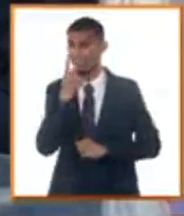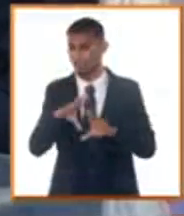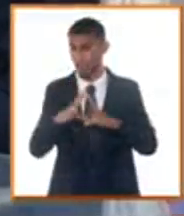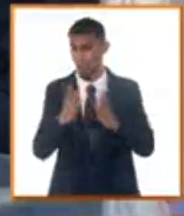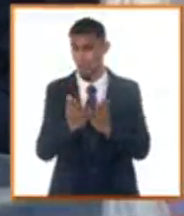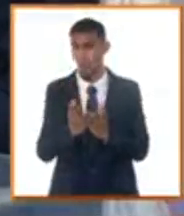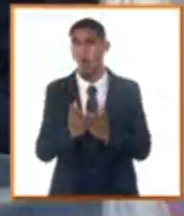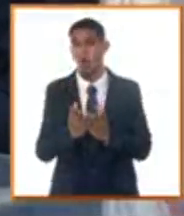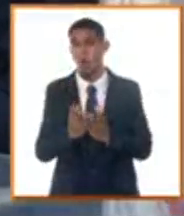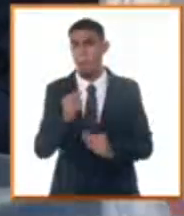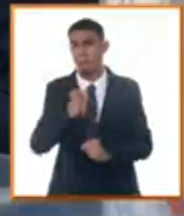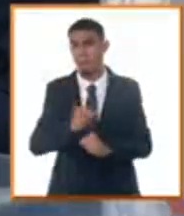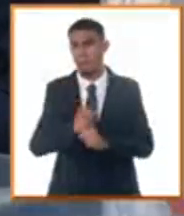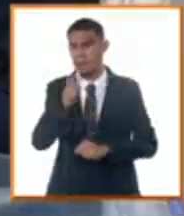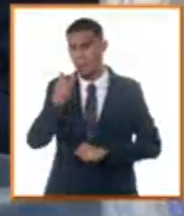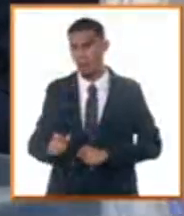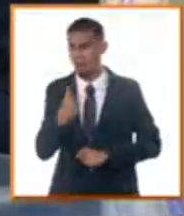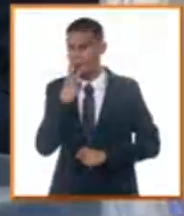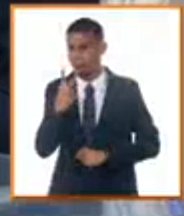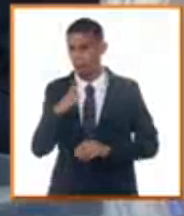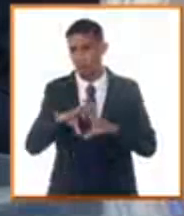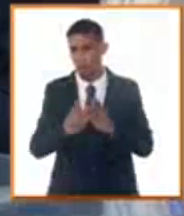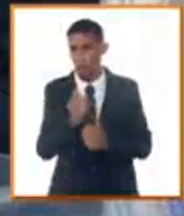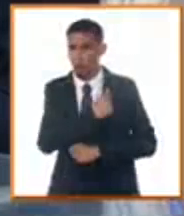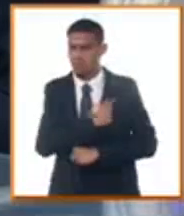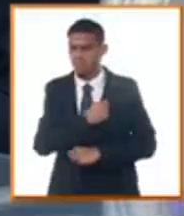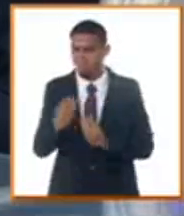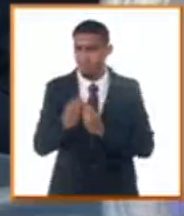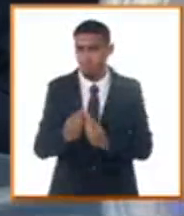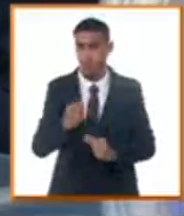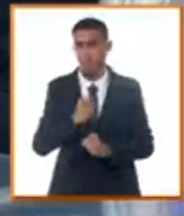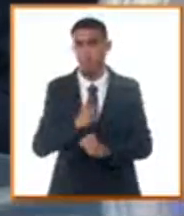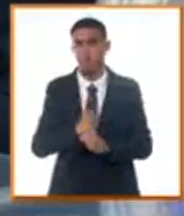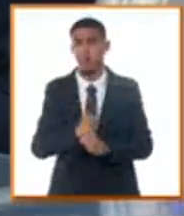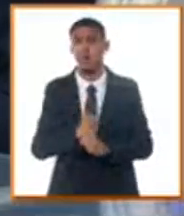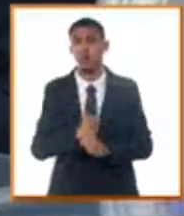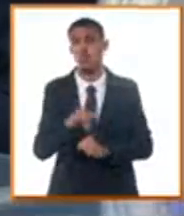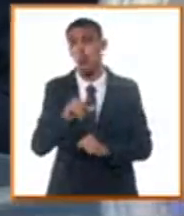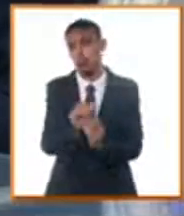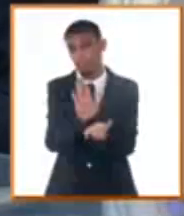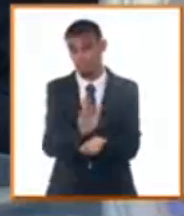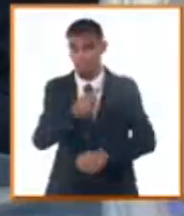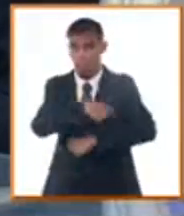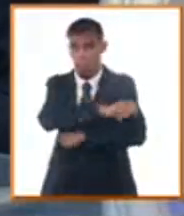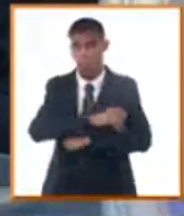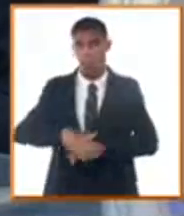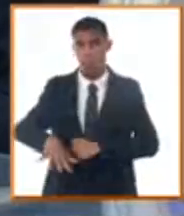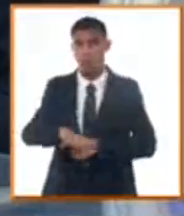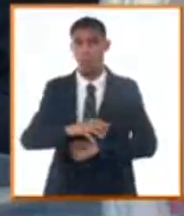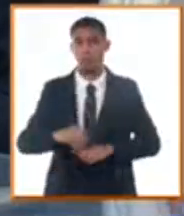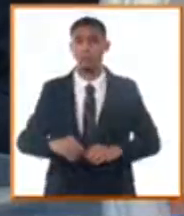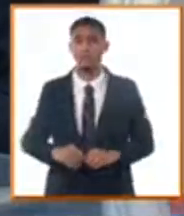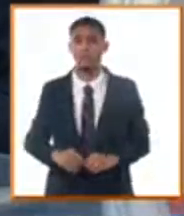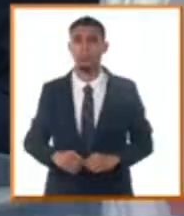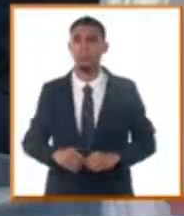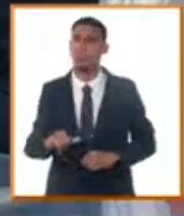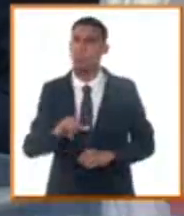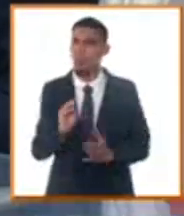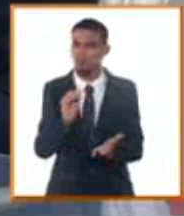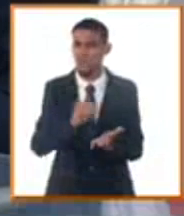por lo que hace, y sobre todo tiene un eterno compromiso con este pueblo de poblar justamente y llenar de